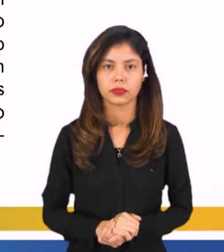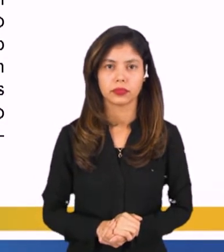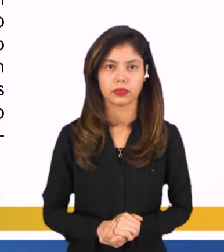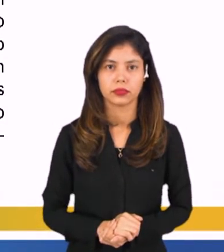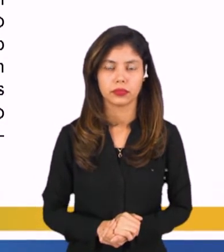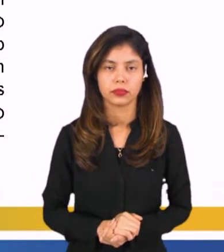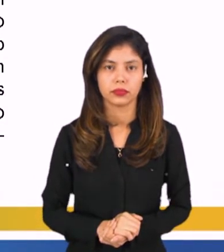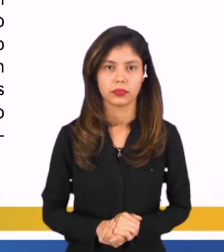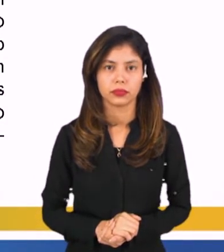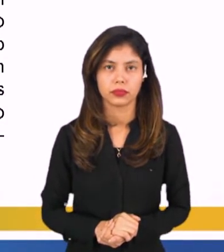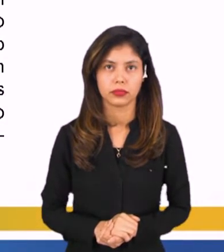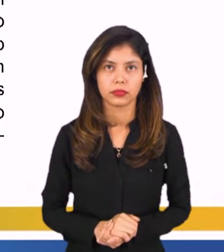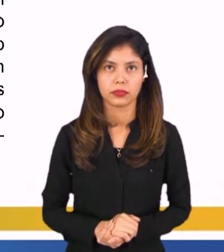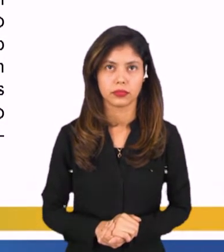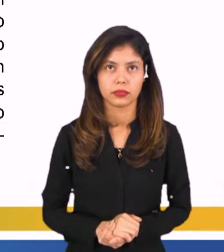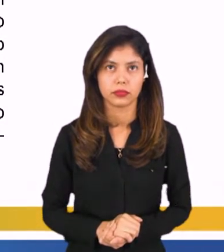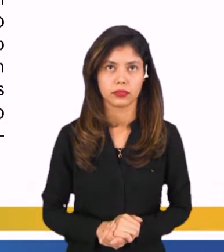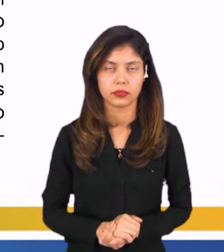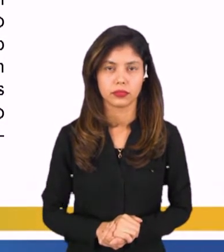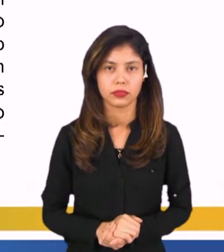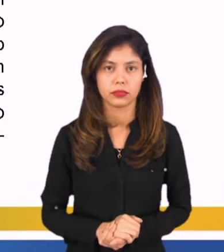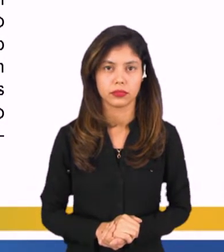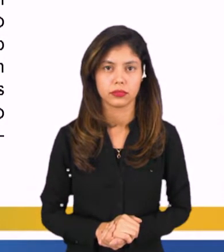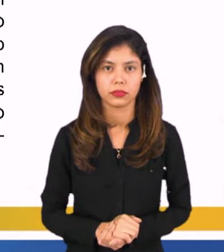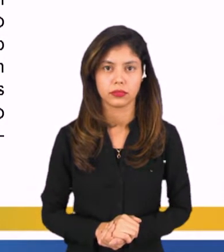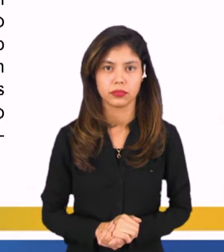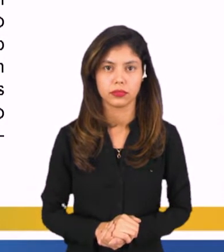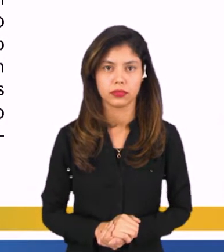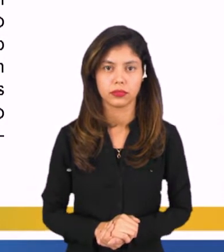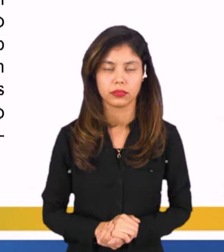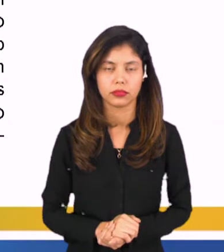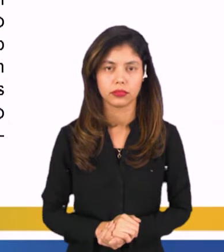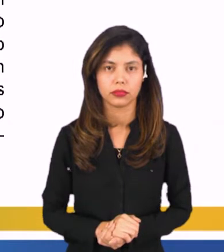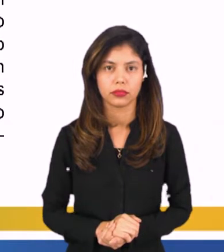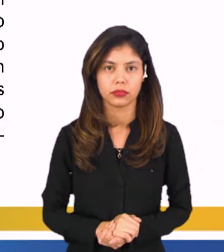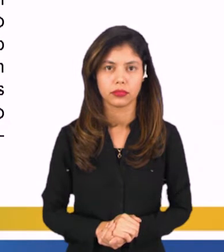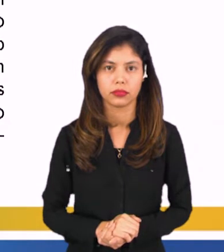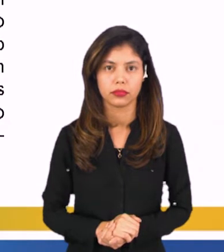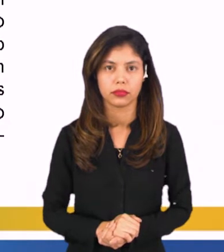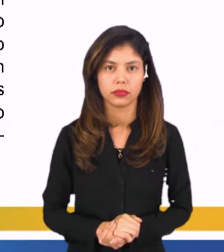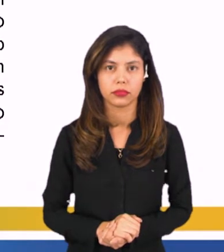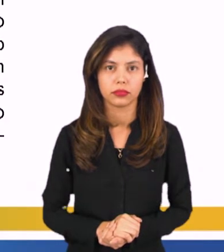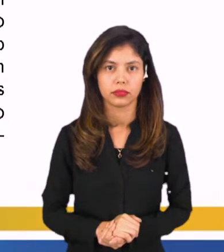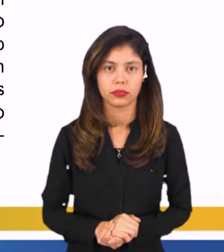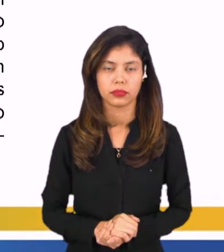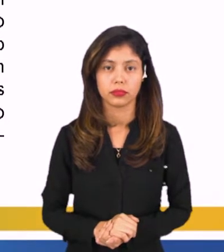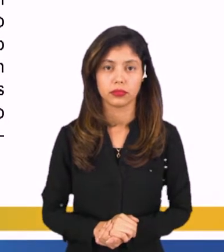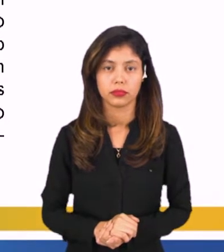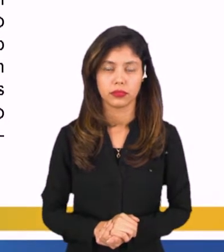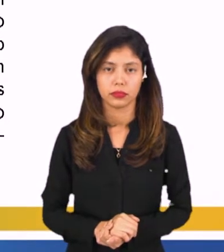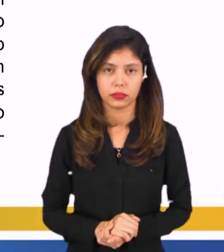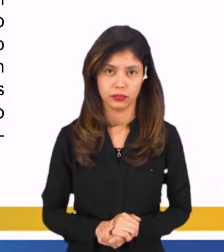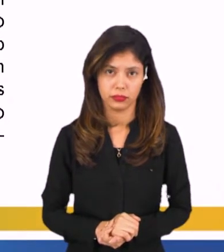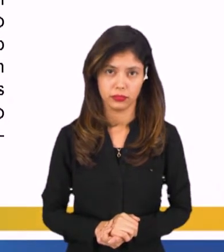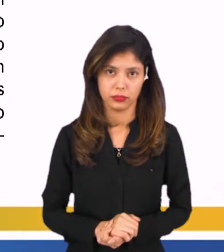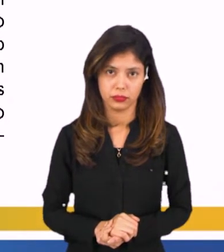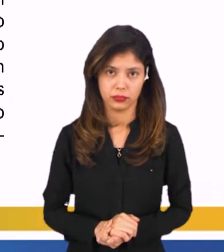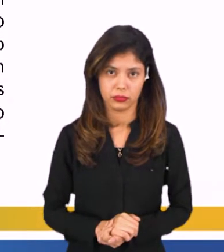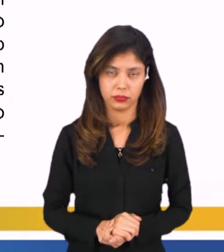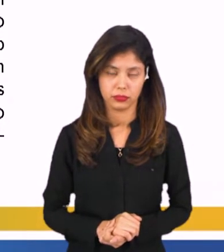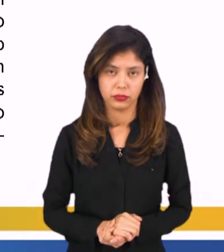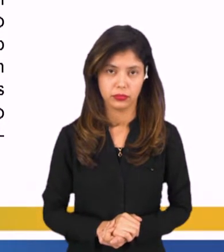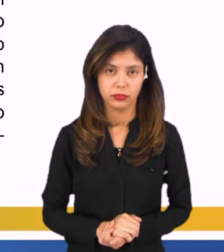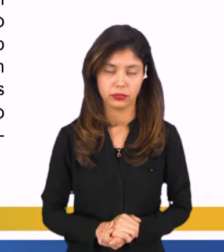literatura mundial, pero a lo largo de su vida y su poesía se ha alejado del contenido más lírico